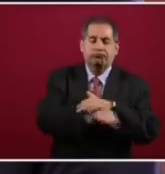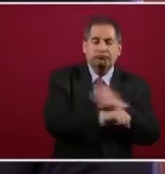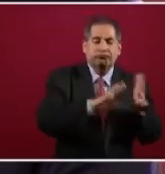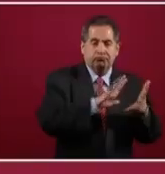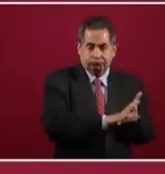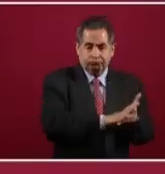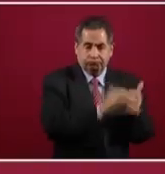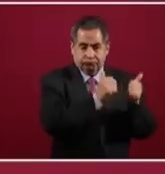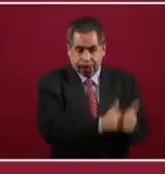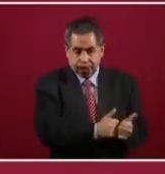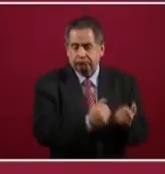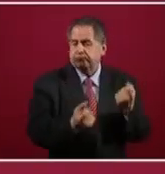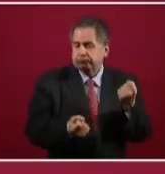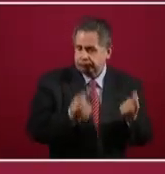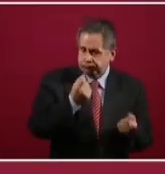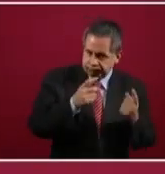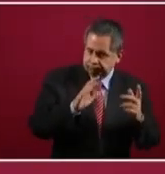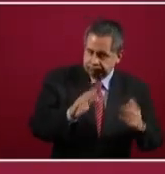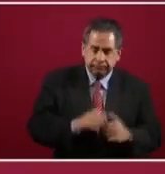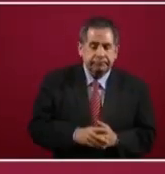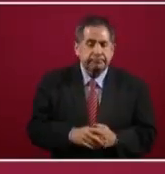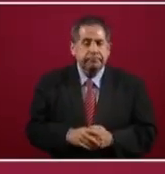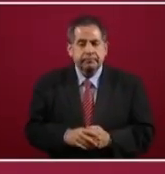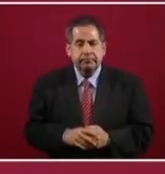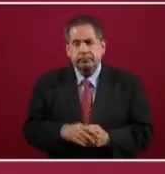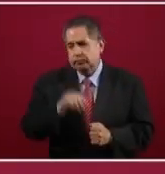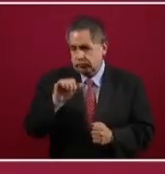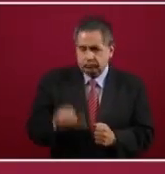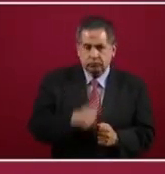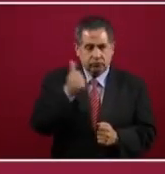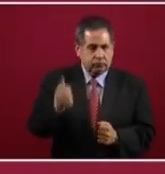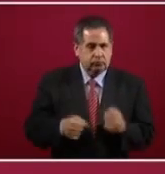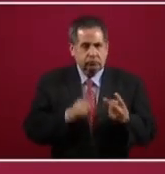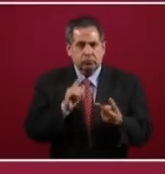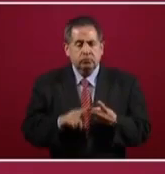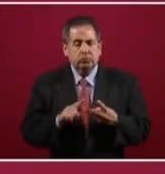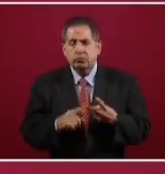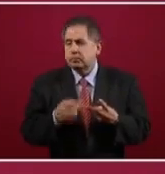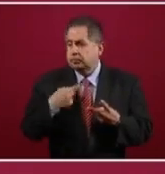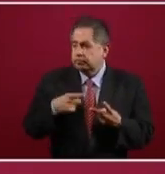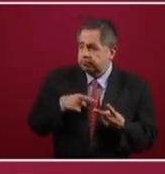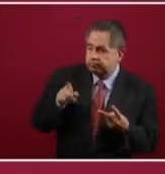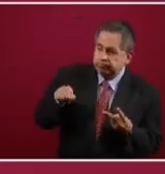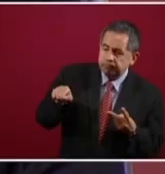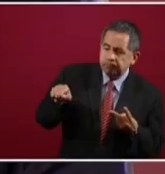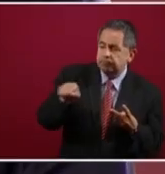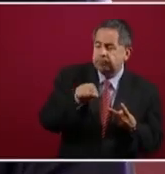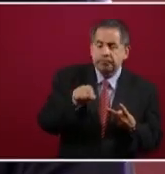y presos que están en la cárcel